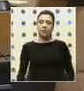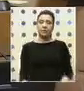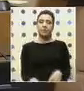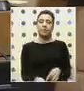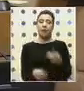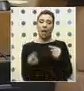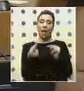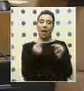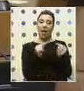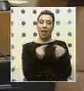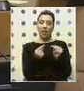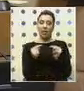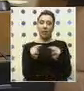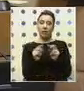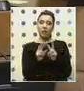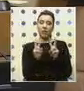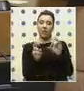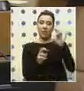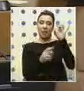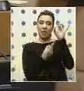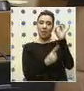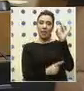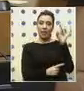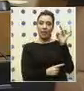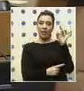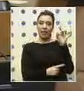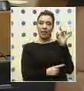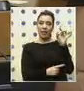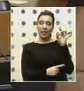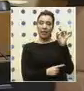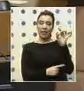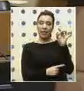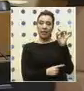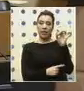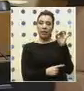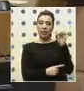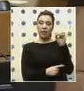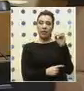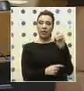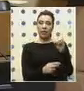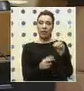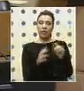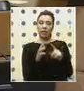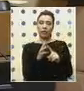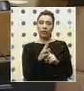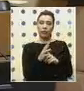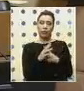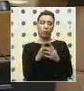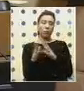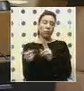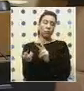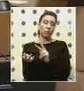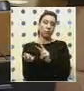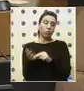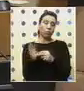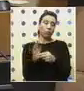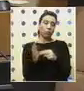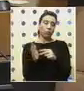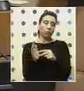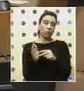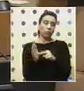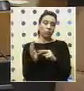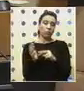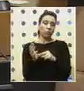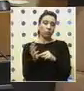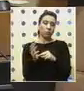En la discusión con respecto a los temas energéticos, por cierto que se han suscitado grandes controversias, sobre todo